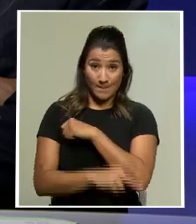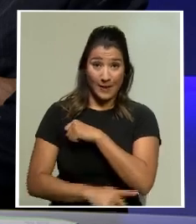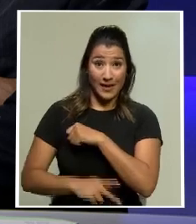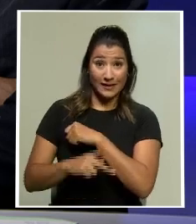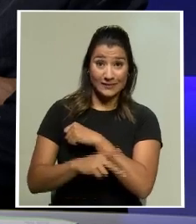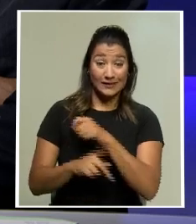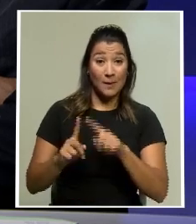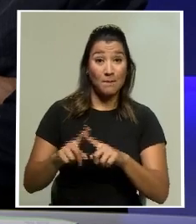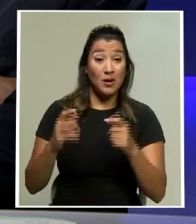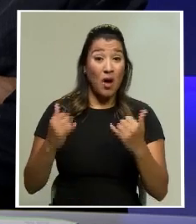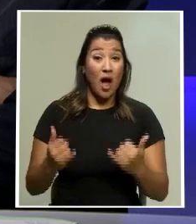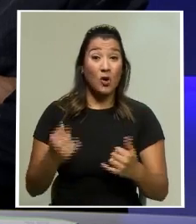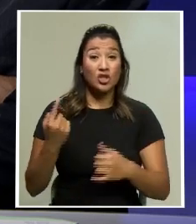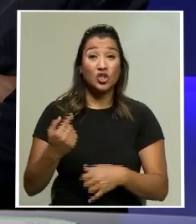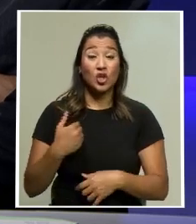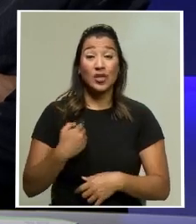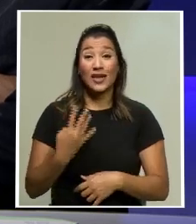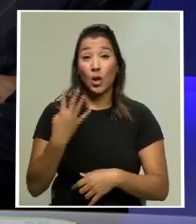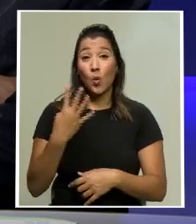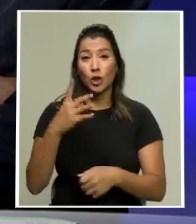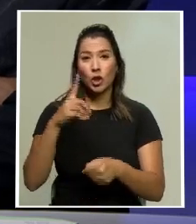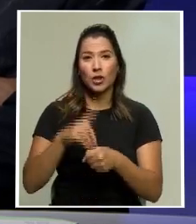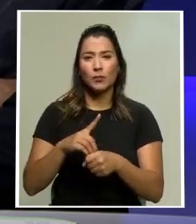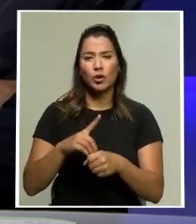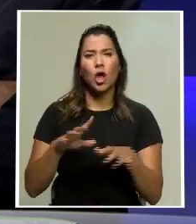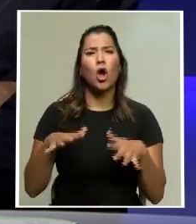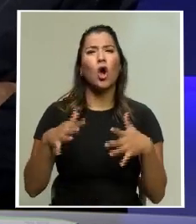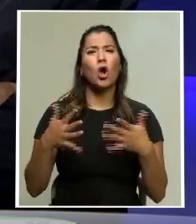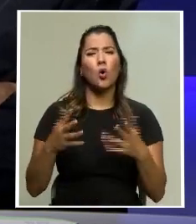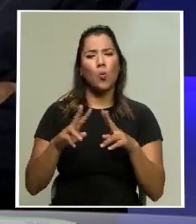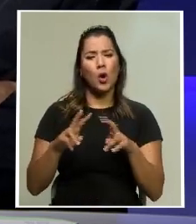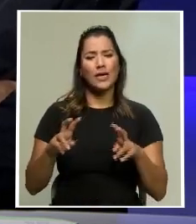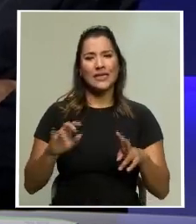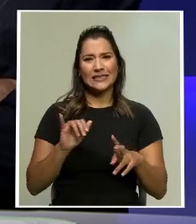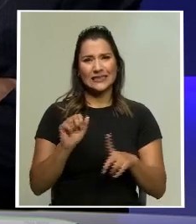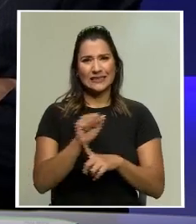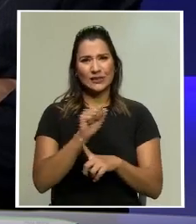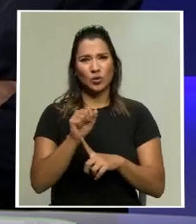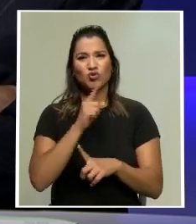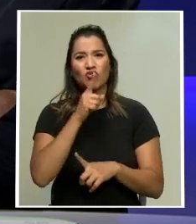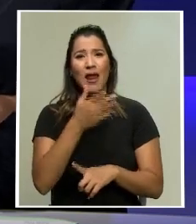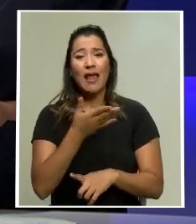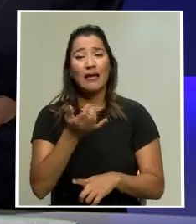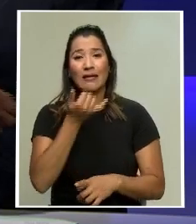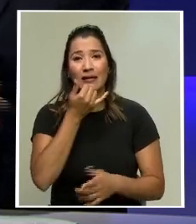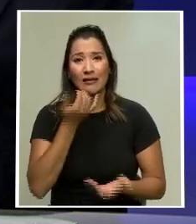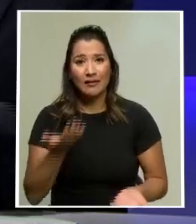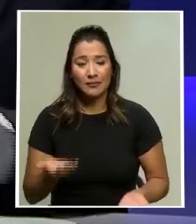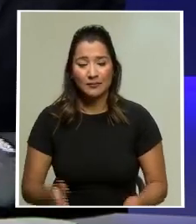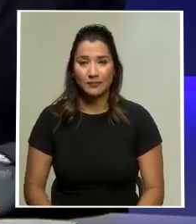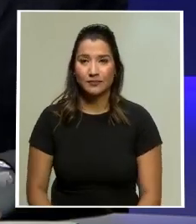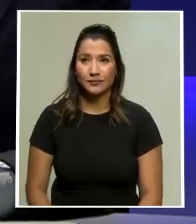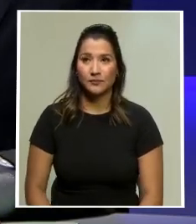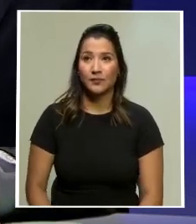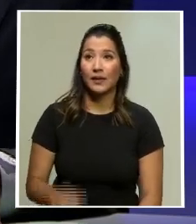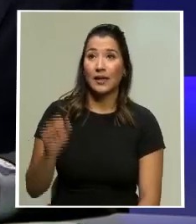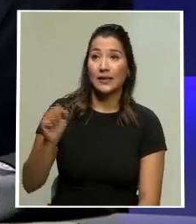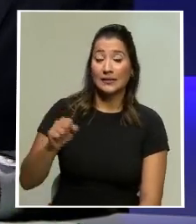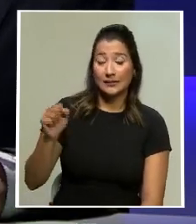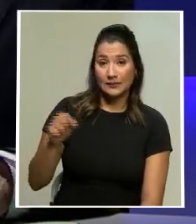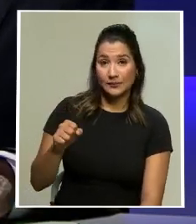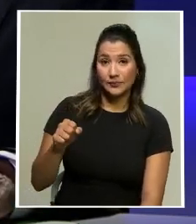tener hoy solo 4 diputados. ¿Cómo analizas esa realidad? ¿Qué les pasó? Sí, el